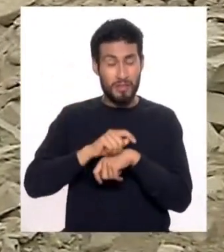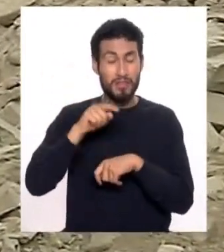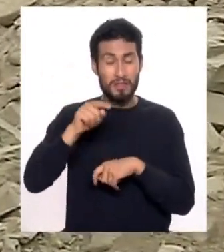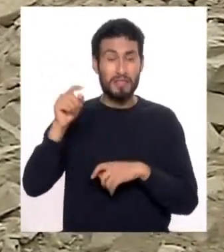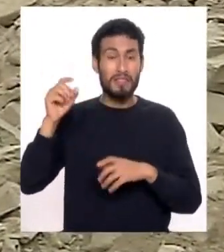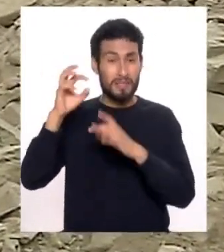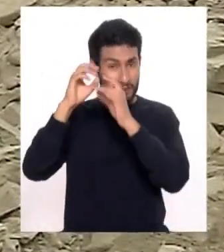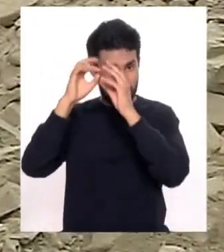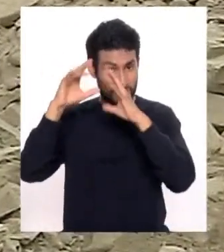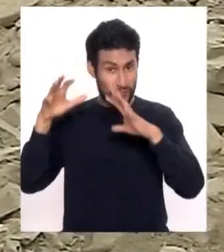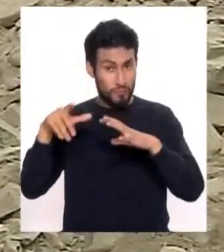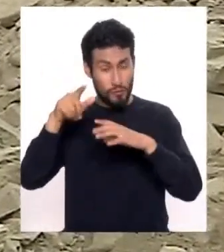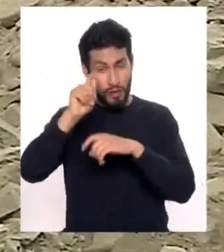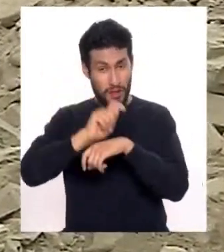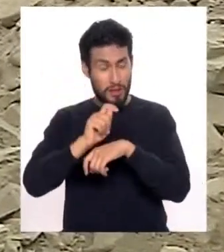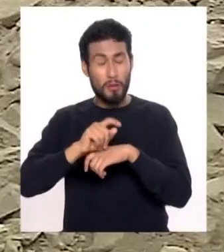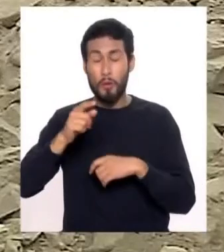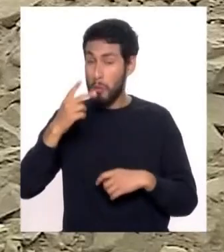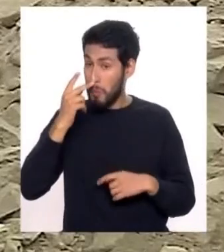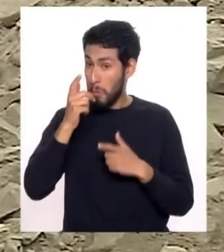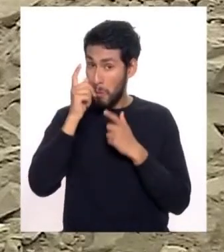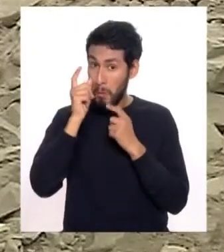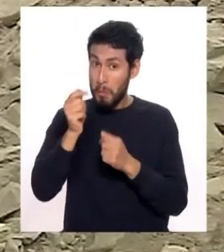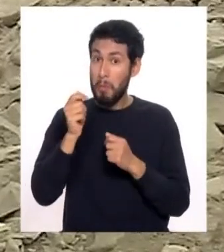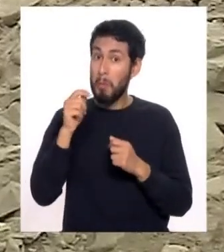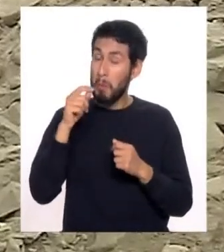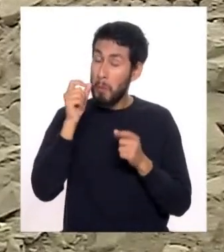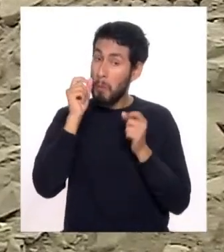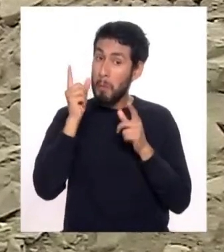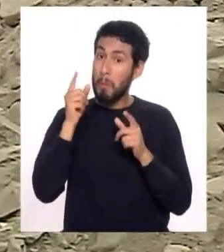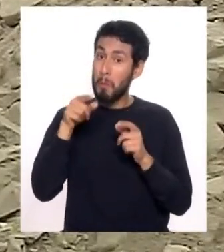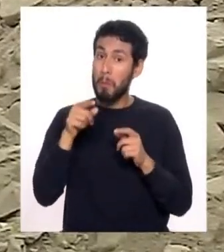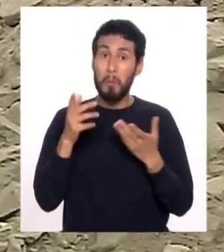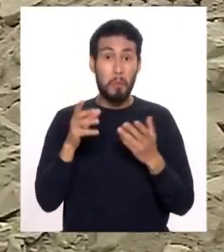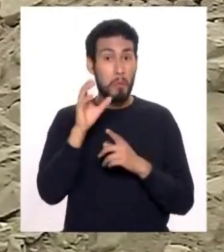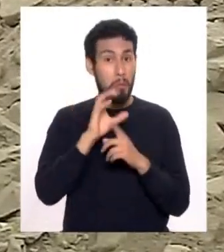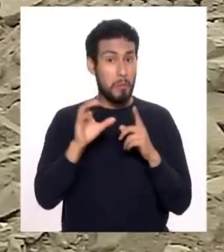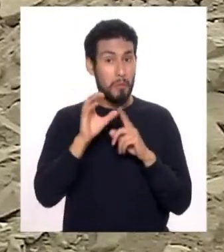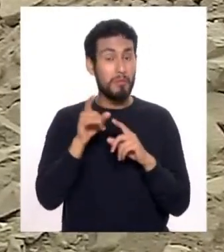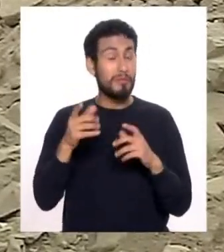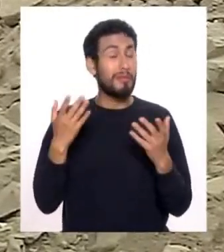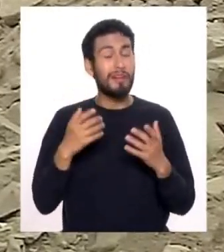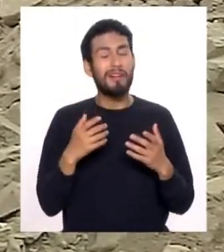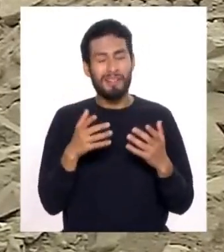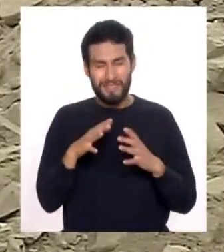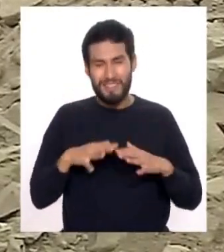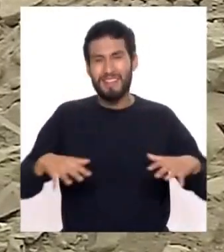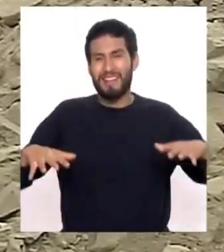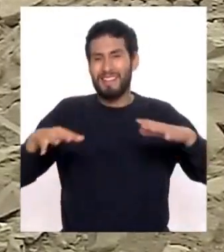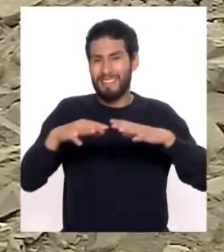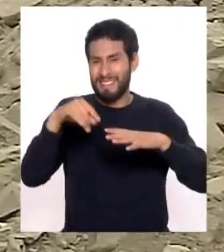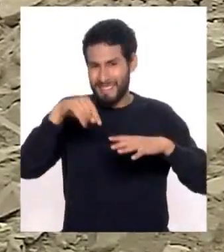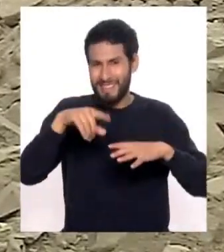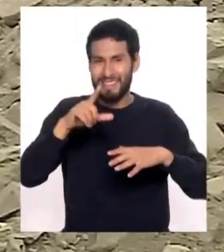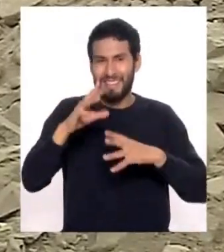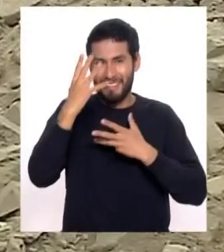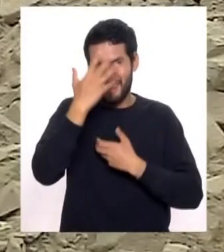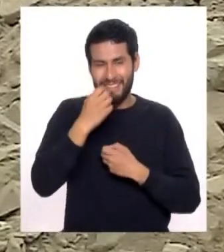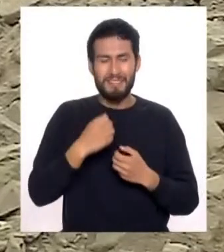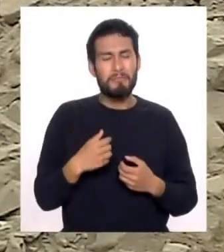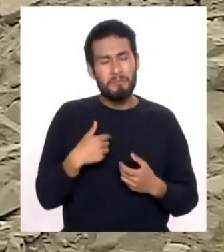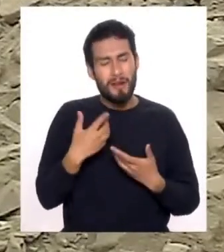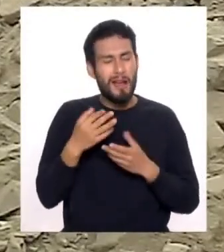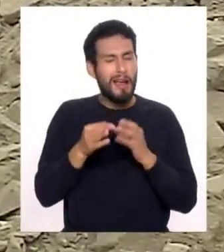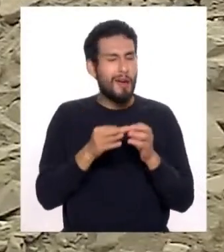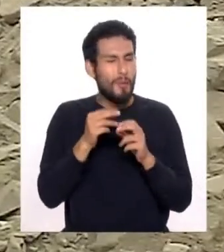Cáceres, y es bastante interesante poder conocer de esta cultura que de alguna manera abraza al distrito. Así que era más o menos